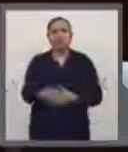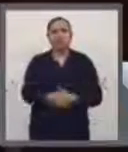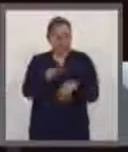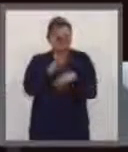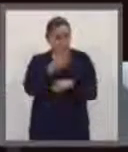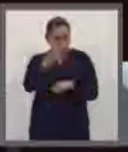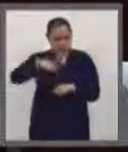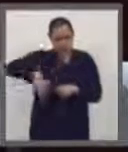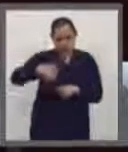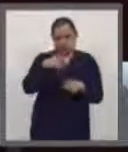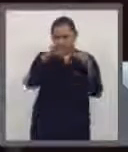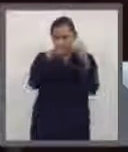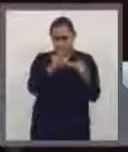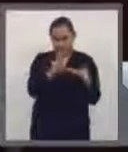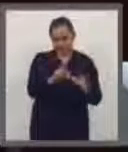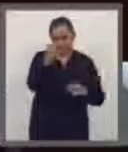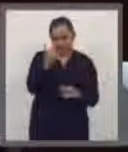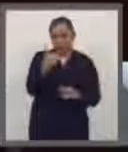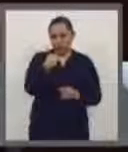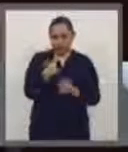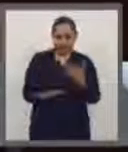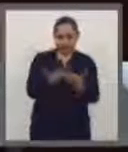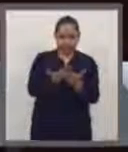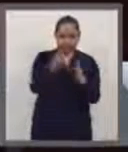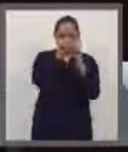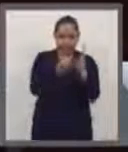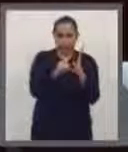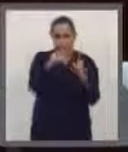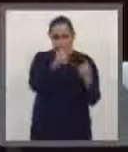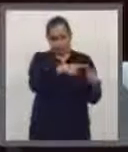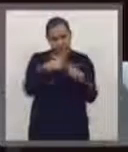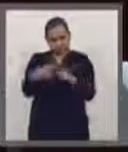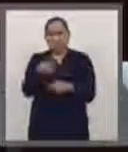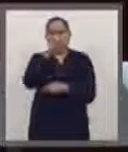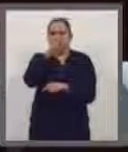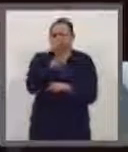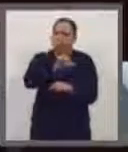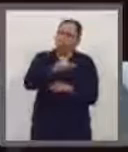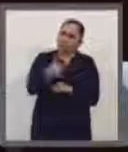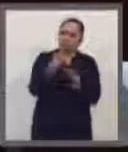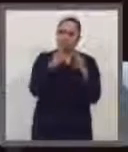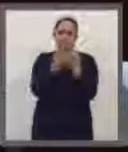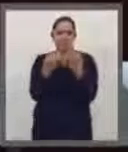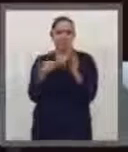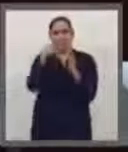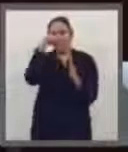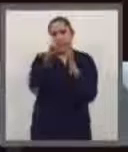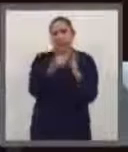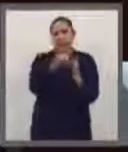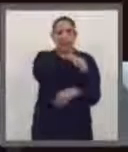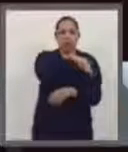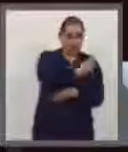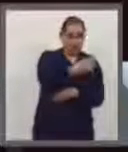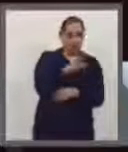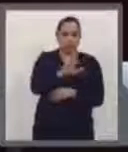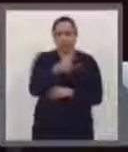en las reservas que entregué una redacción alternativa a los artículos 14, 56 y